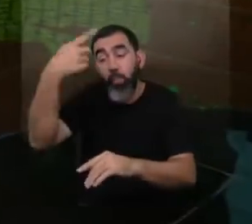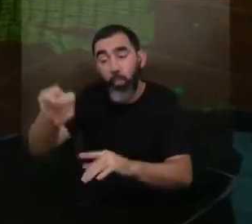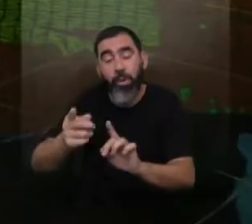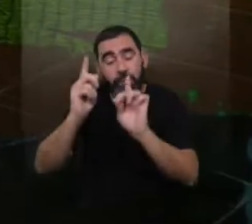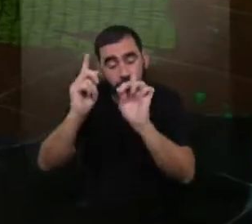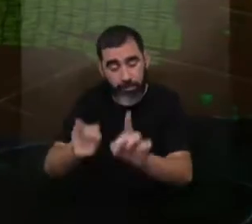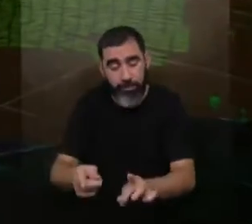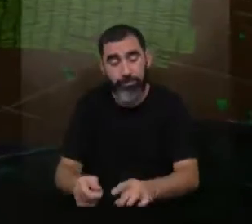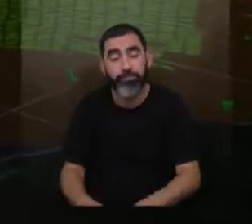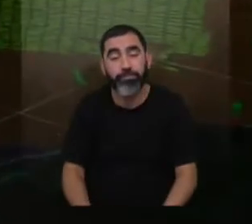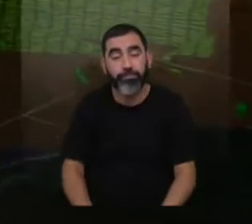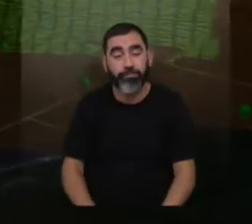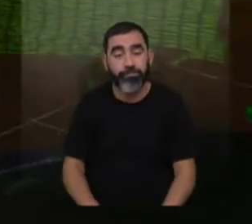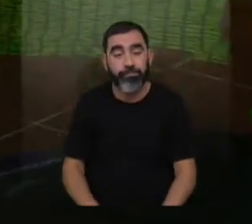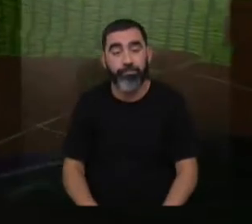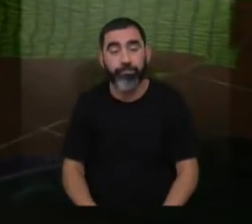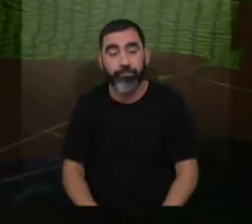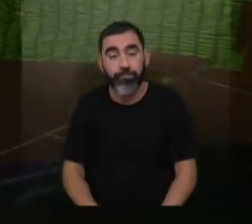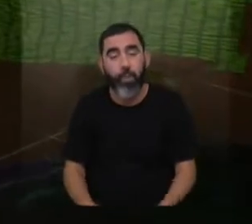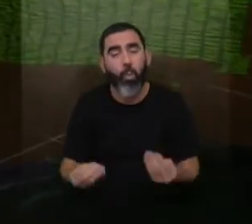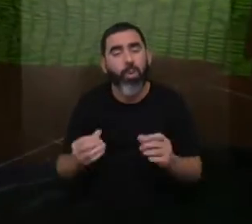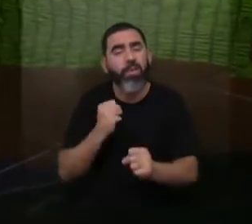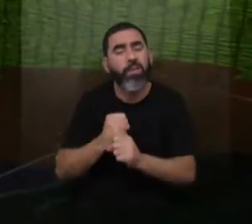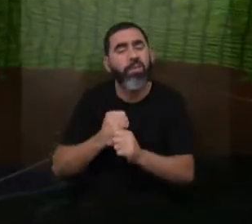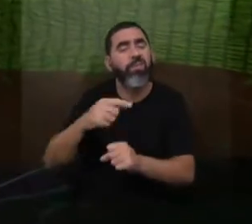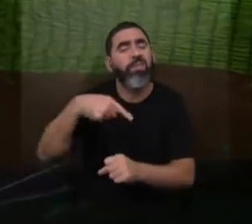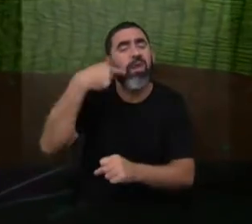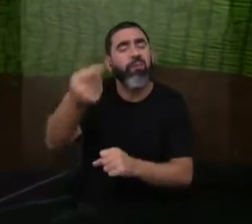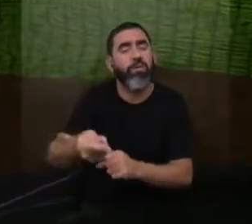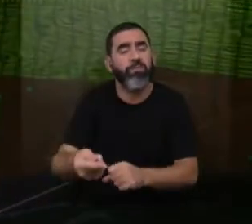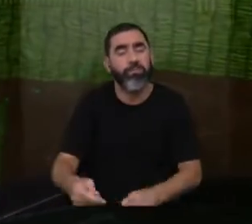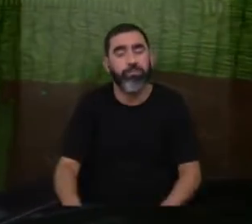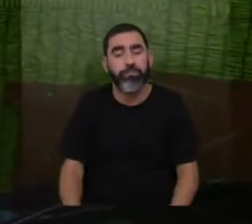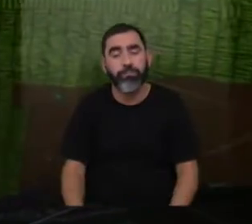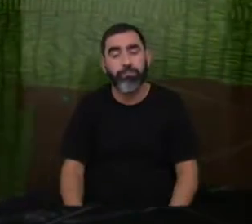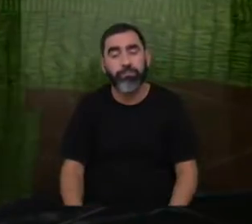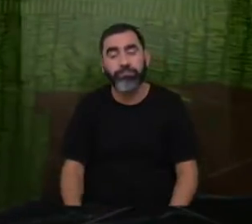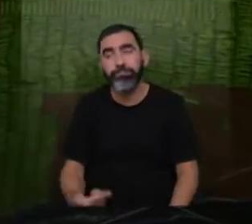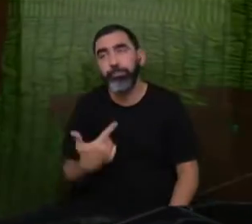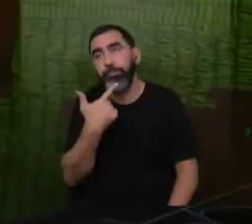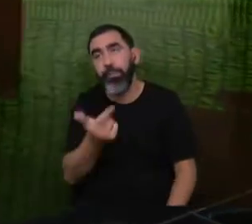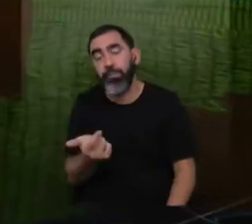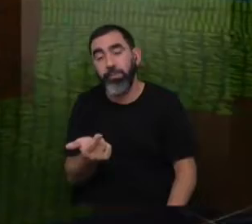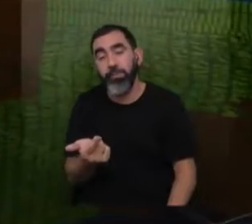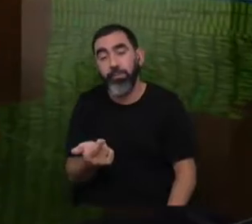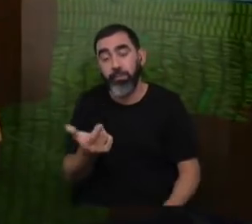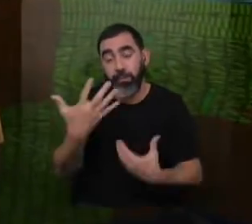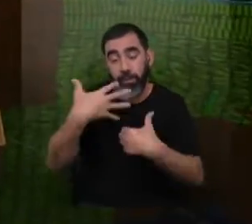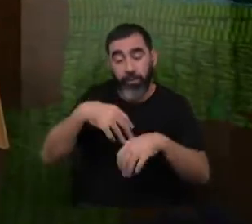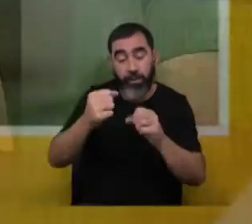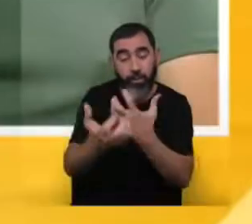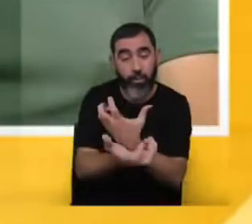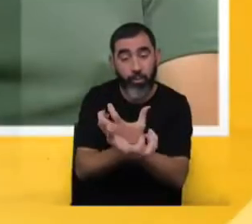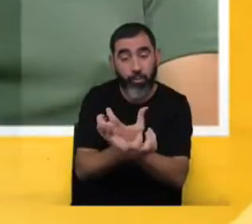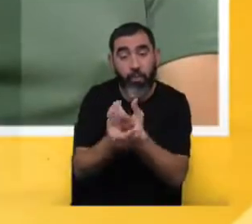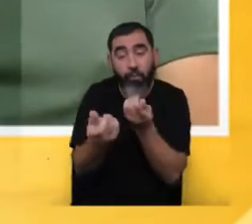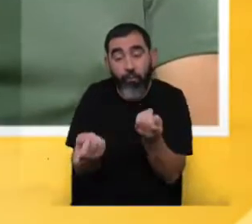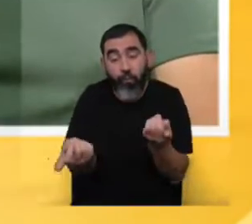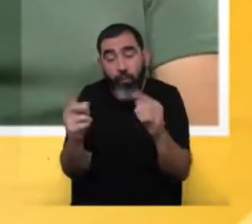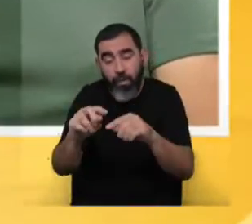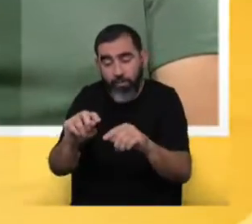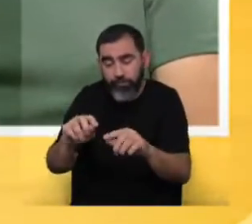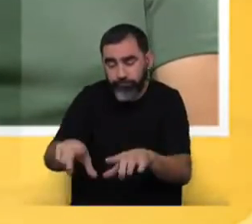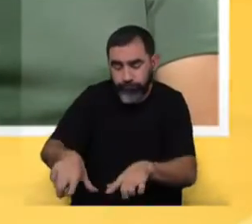posterior al trabajo de campo. ¿Y qué sería ese trabajo posterior? Por ejemplo, cuando nosotros tenemos un hallazgo, volver a esas fotos